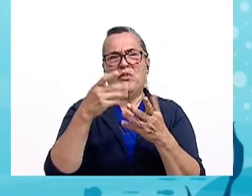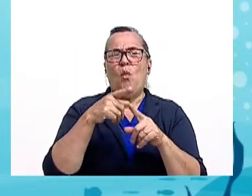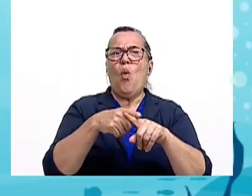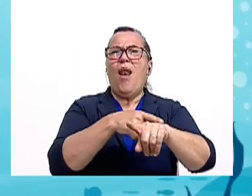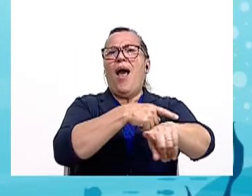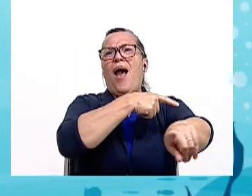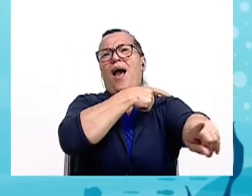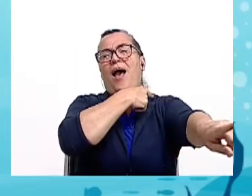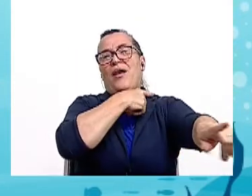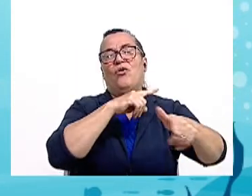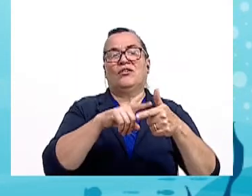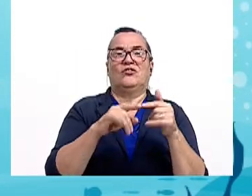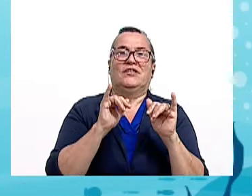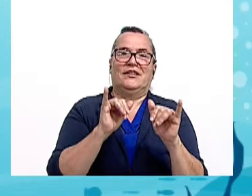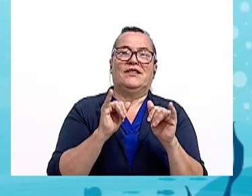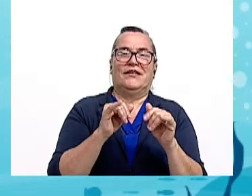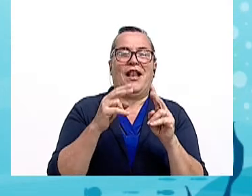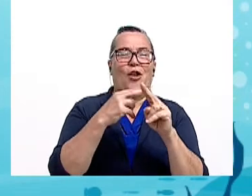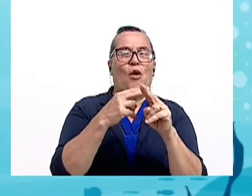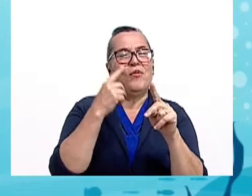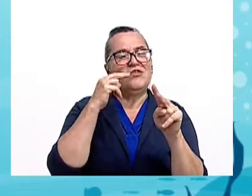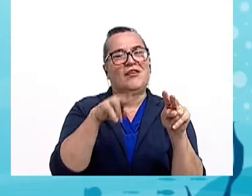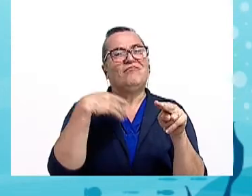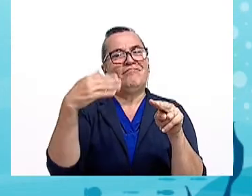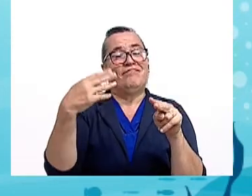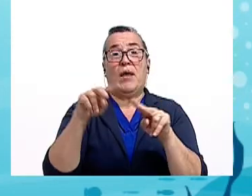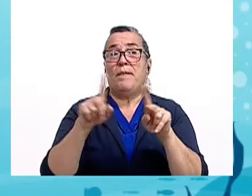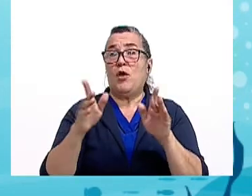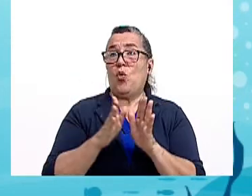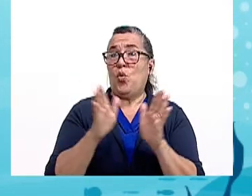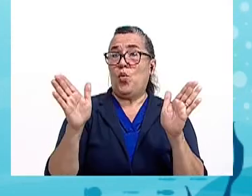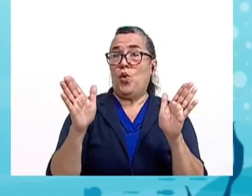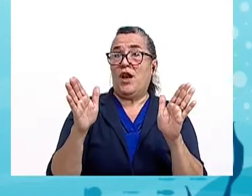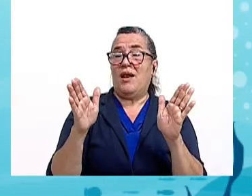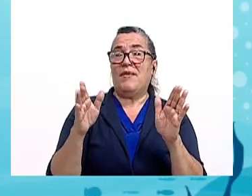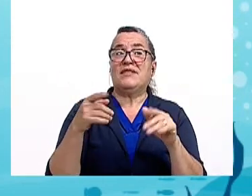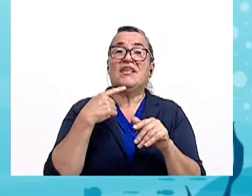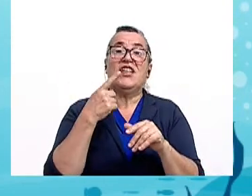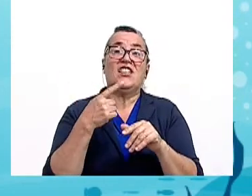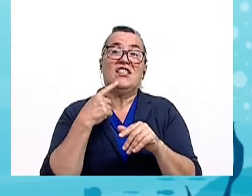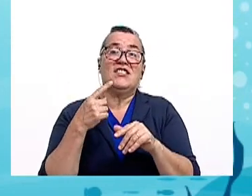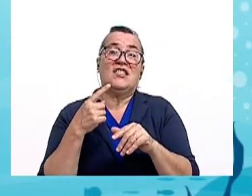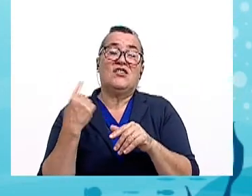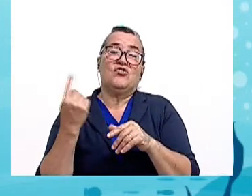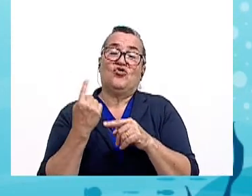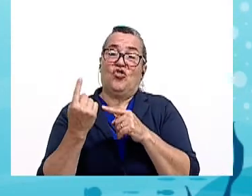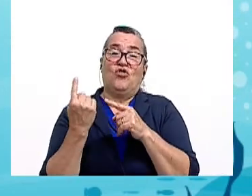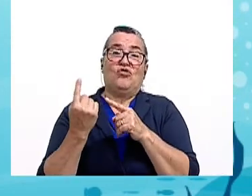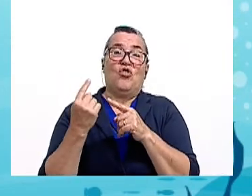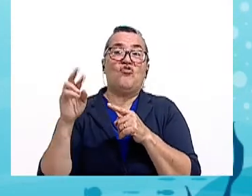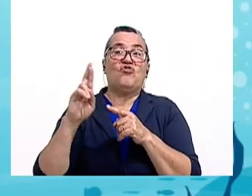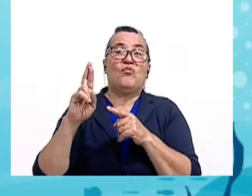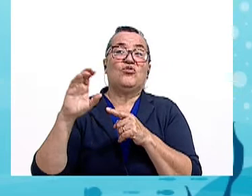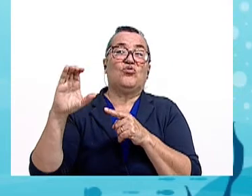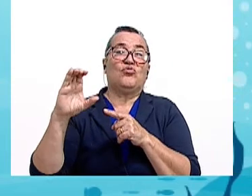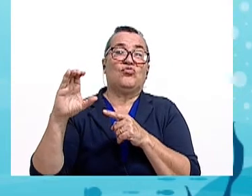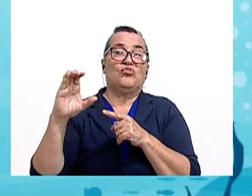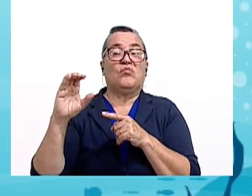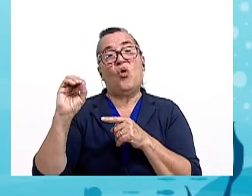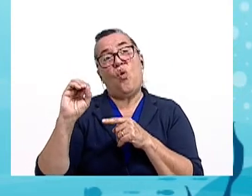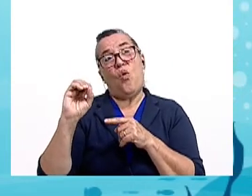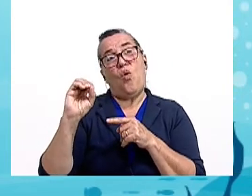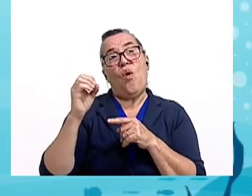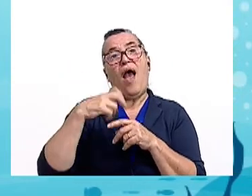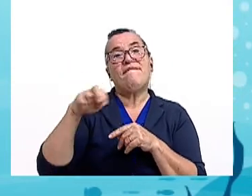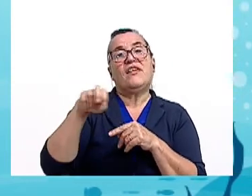demasiado extenso, ya ustedes lo van a ver, pero por lo general se le suele llamar solamente Robinson Crusoe o